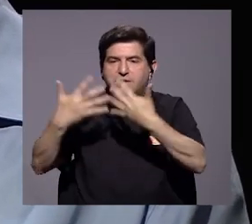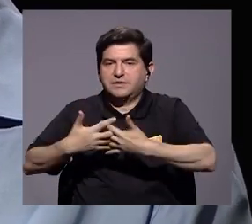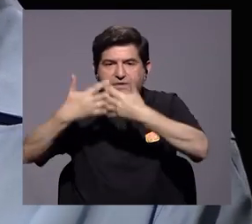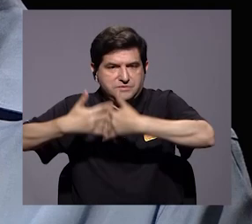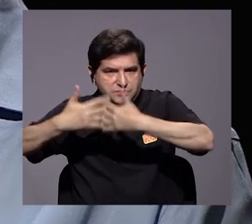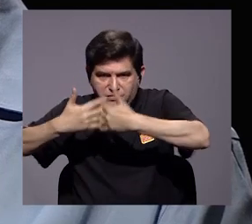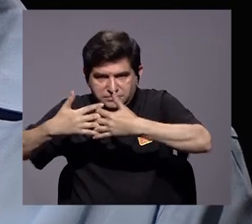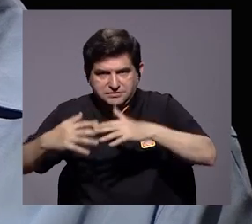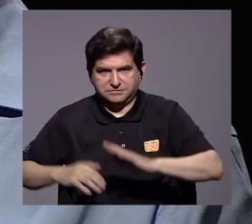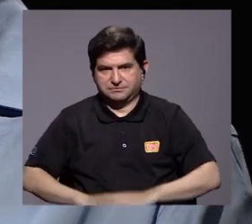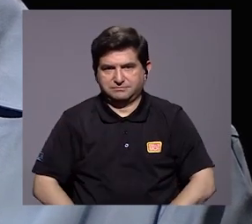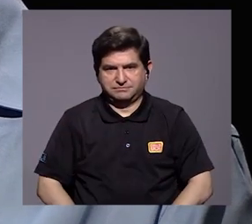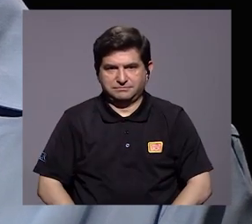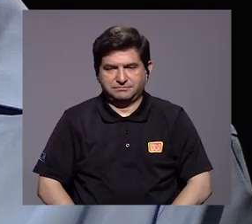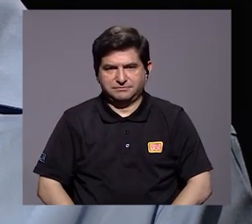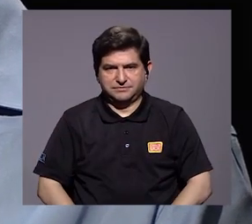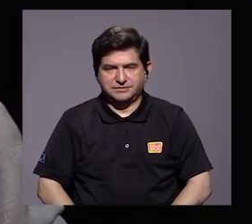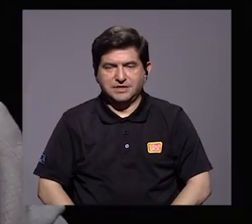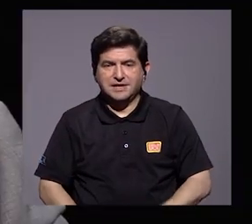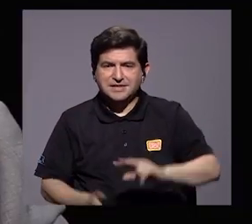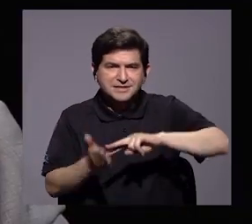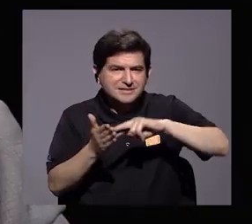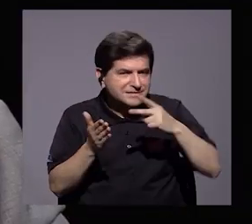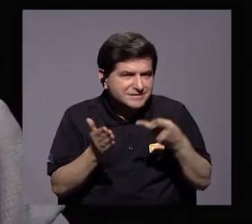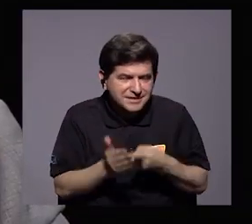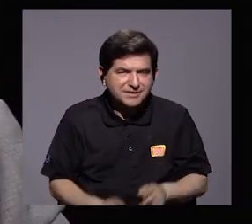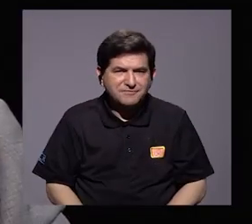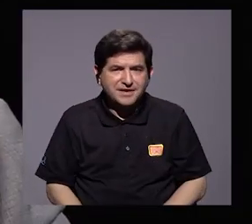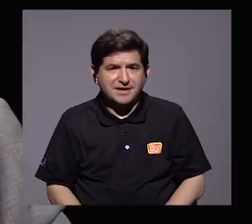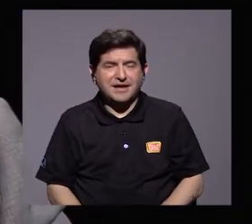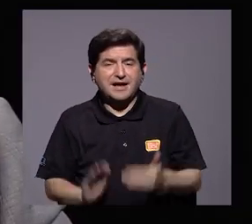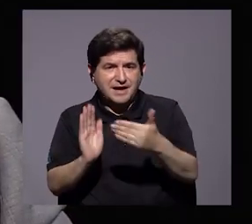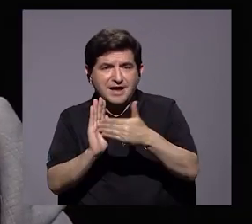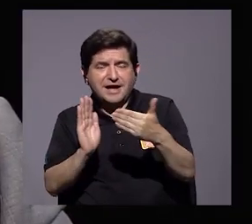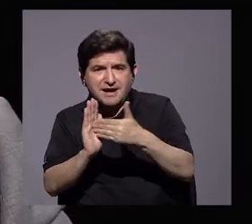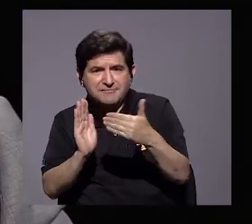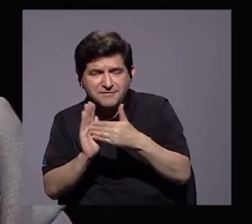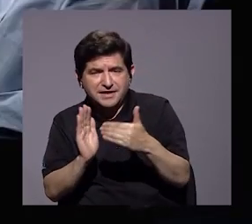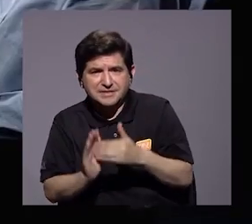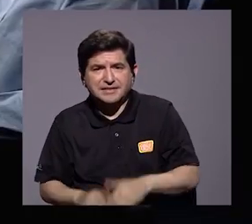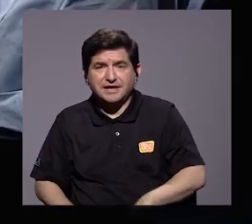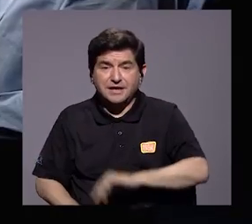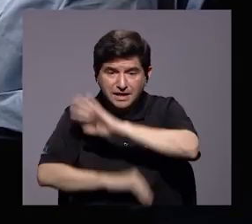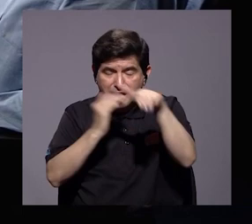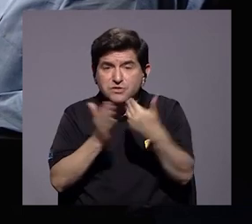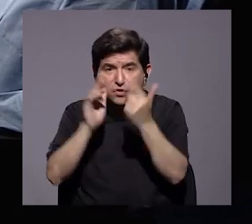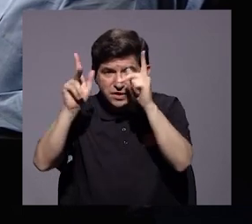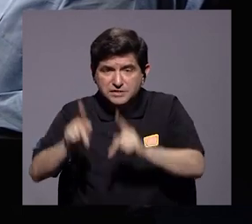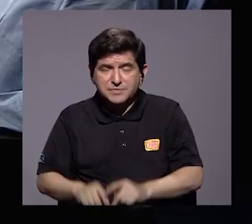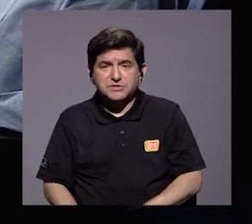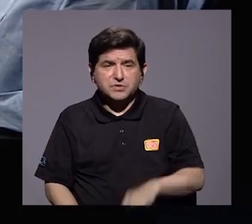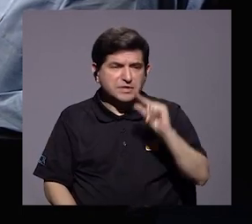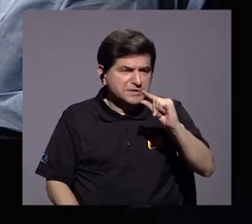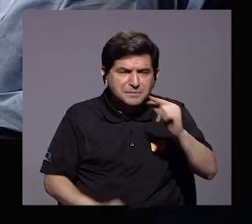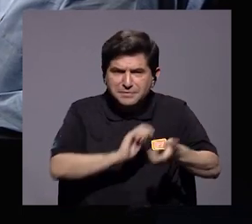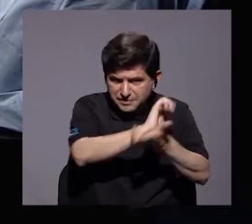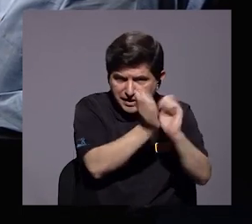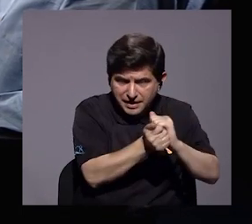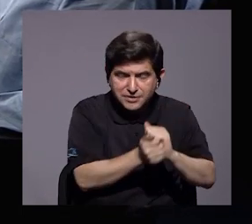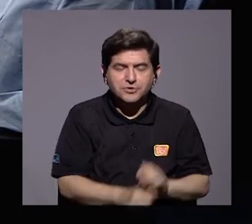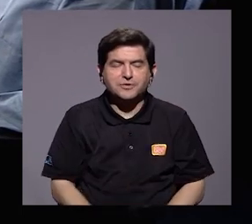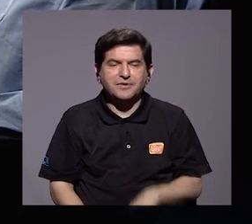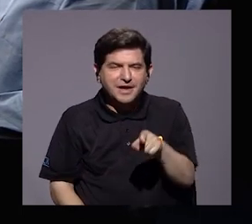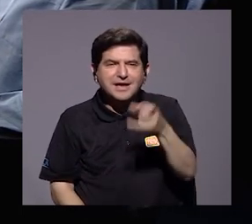las empresas y después ser justos por pecadores van a van a pagar justos por pecadores eso es una reforma